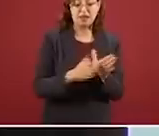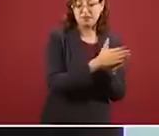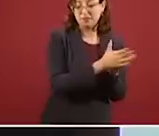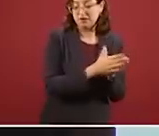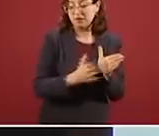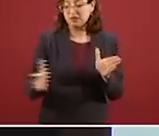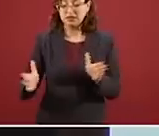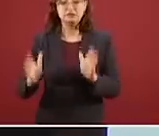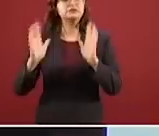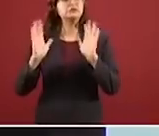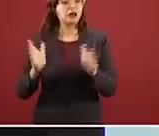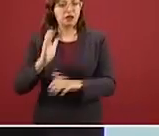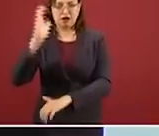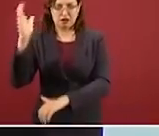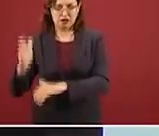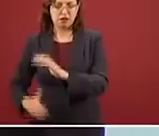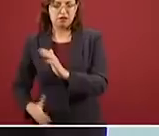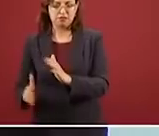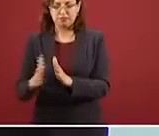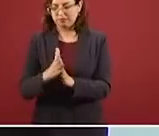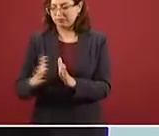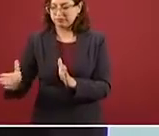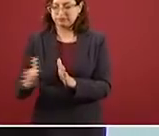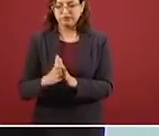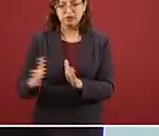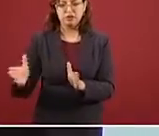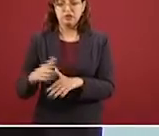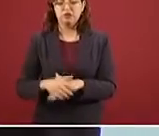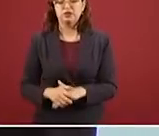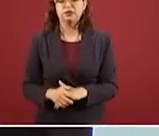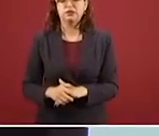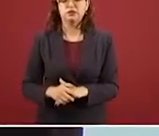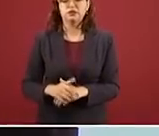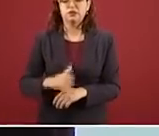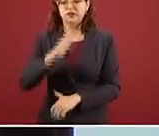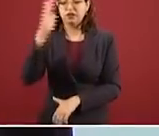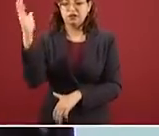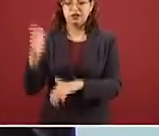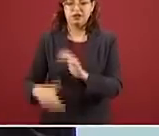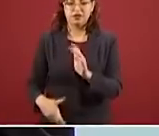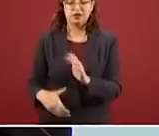finalizó en esta noche